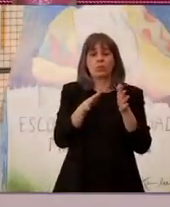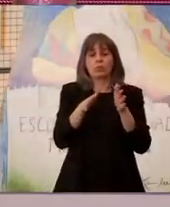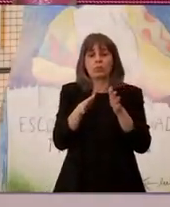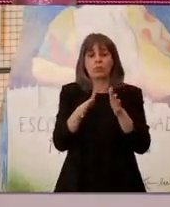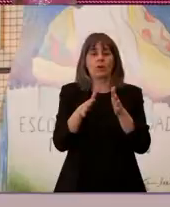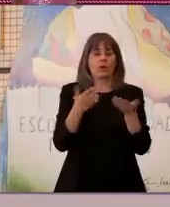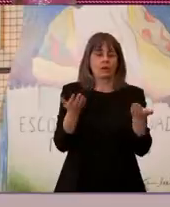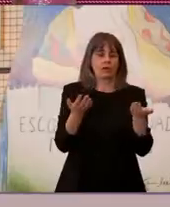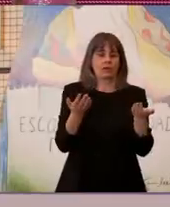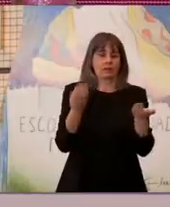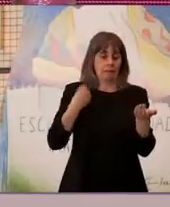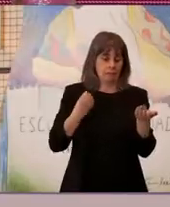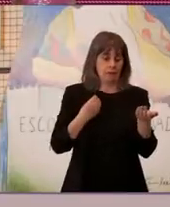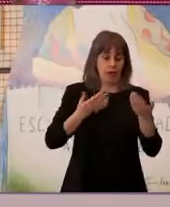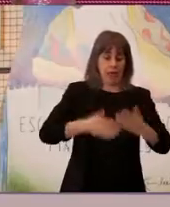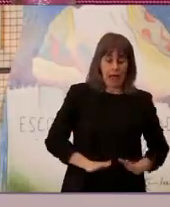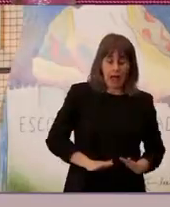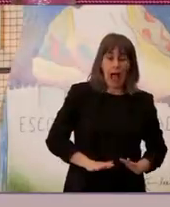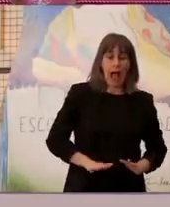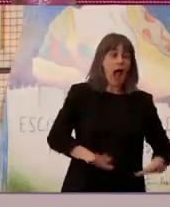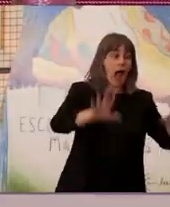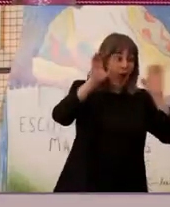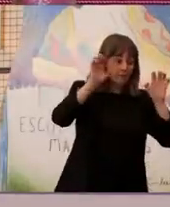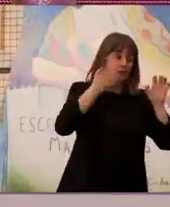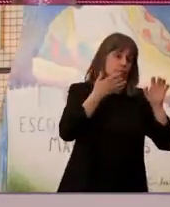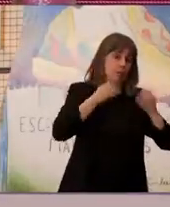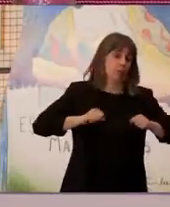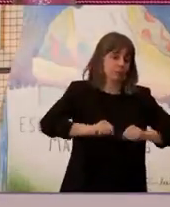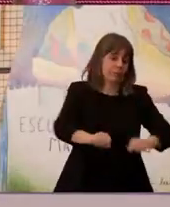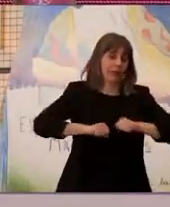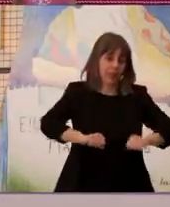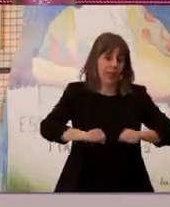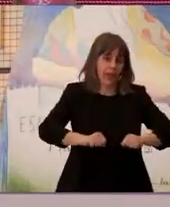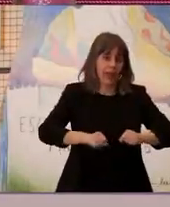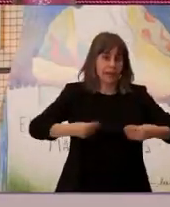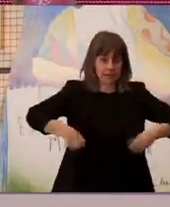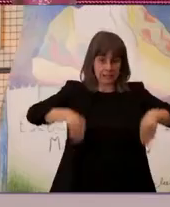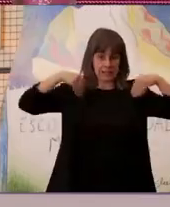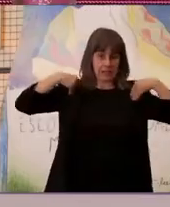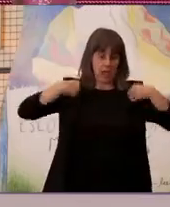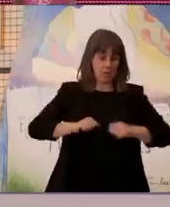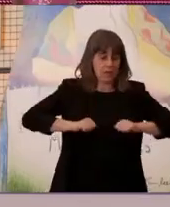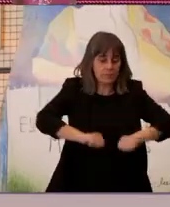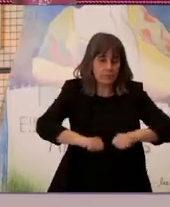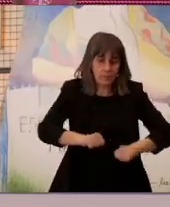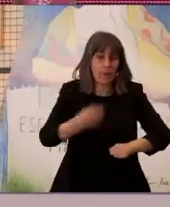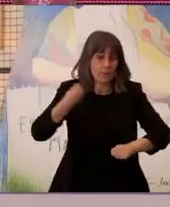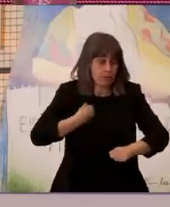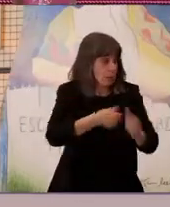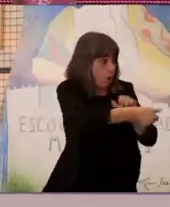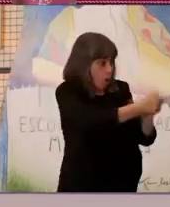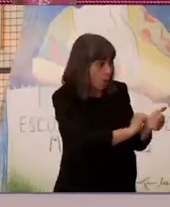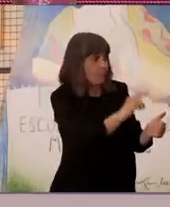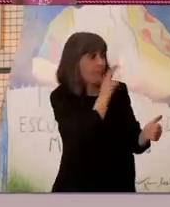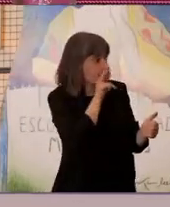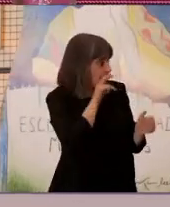aprendían a lavar la sábana en el mismo sitio Exacto en que lo lo hago su madre en el río